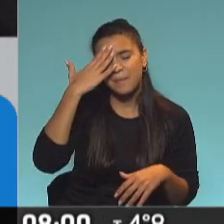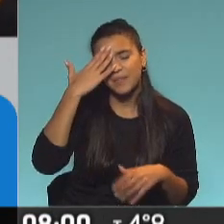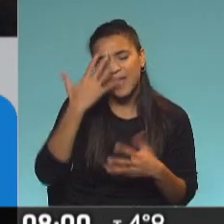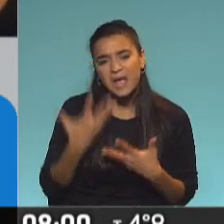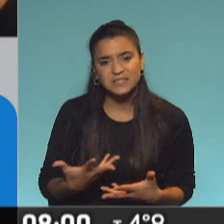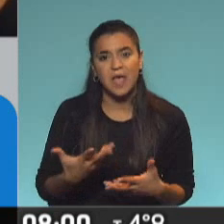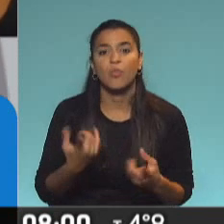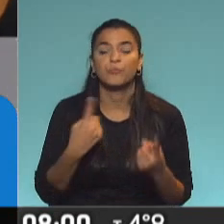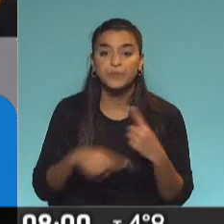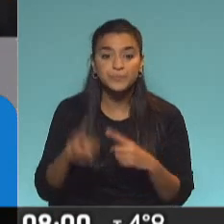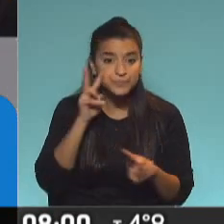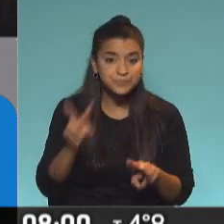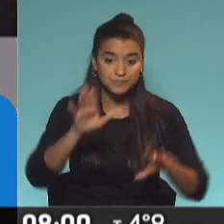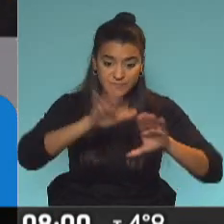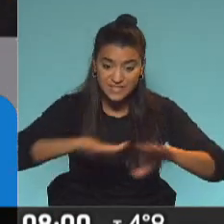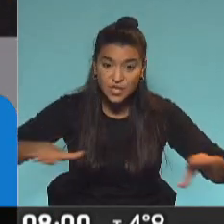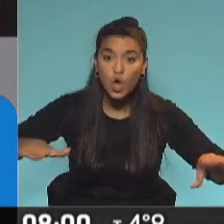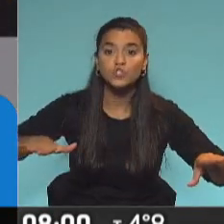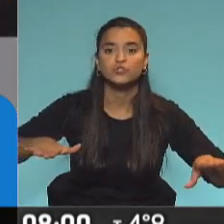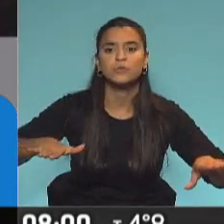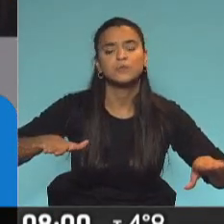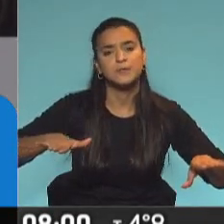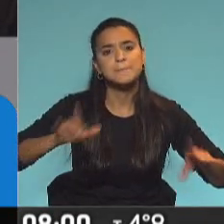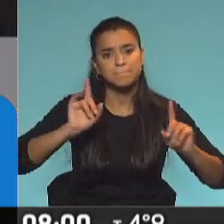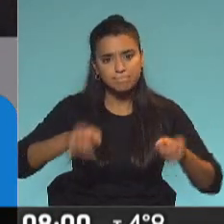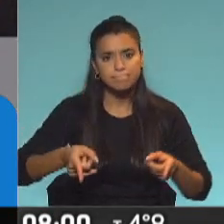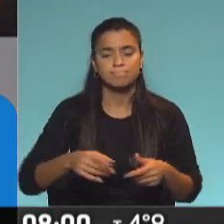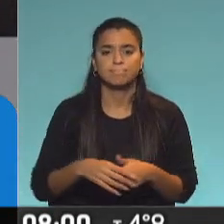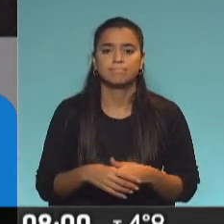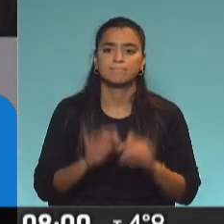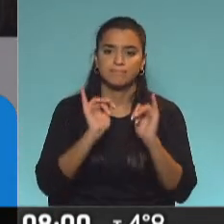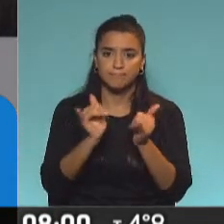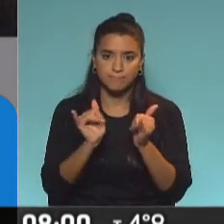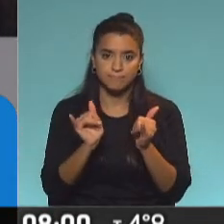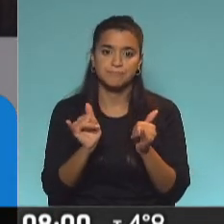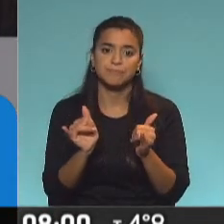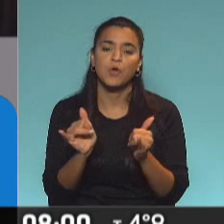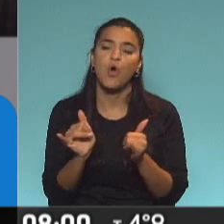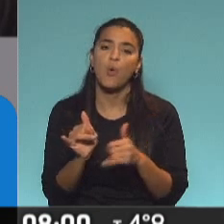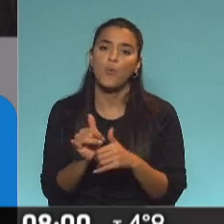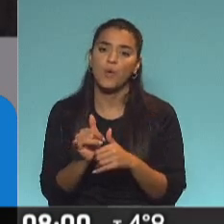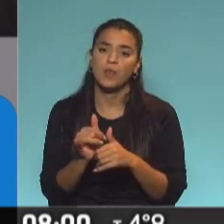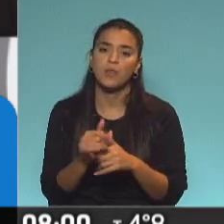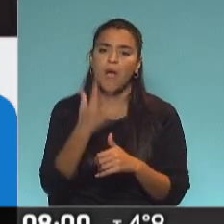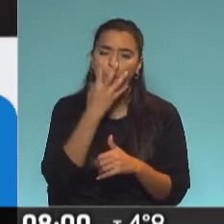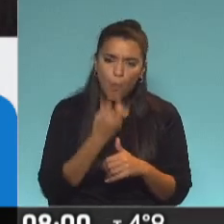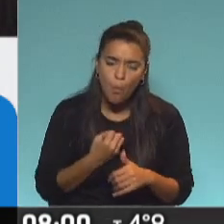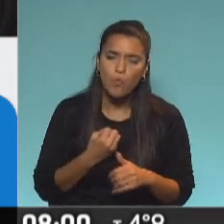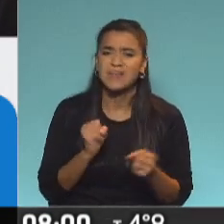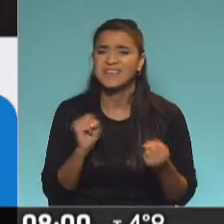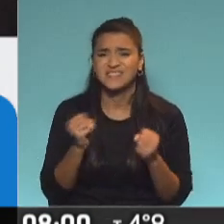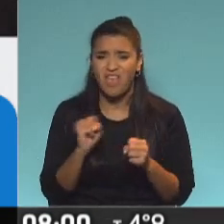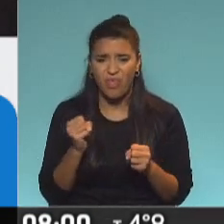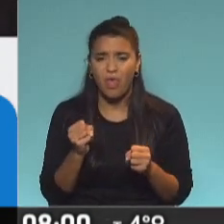vimos que los chicos estaban afectados. Los jóvenes tienen altos niveles de angustia, de